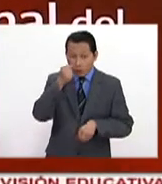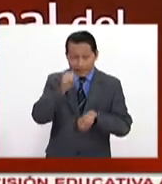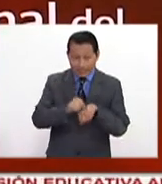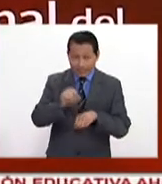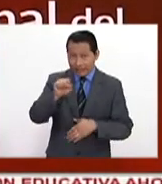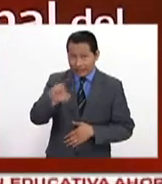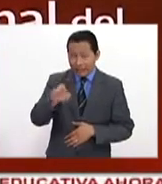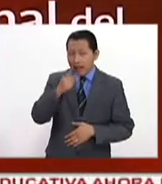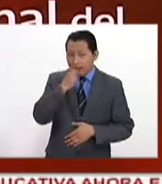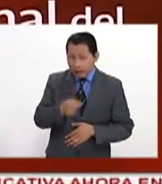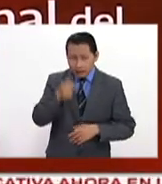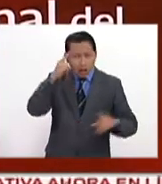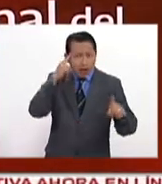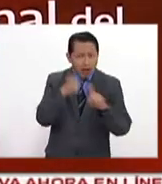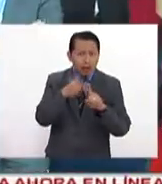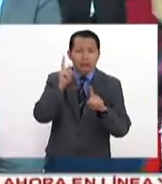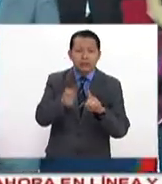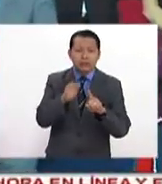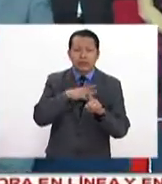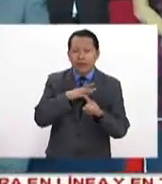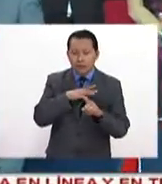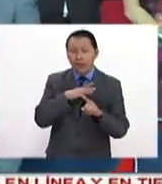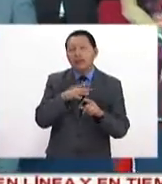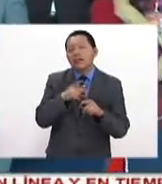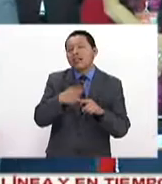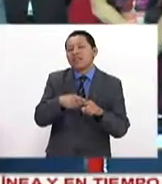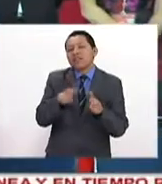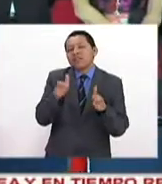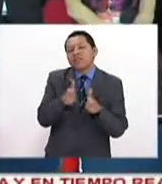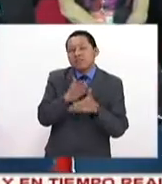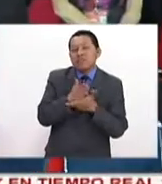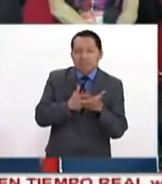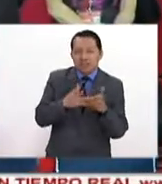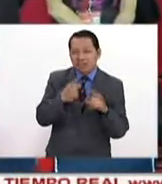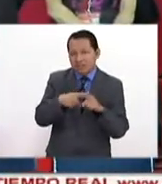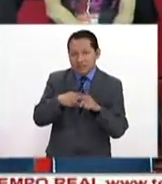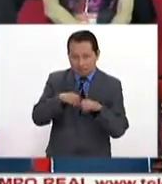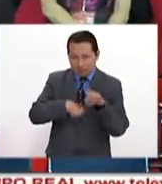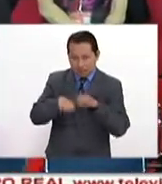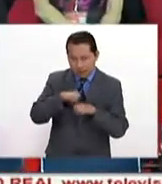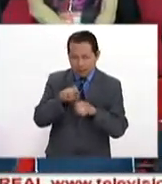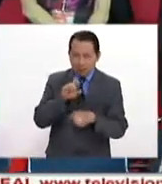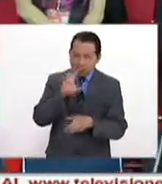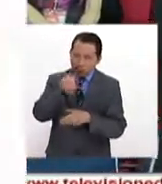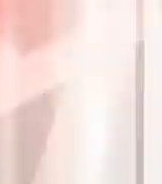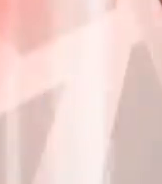los principales retos es incorporar a las pequeñas y medianas empresas a las cadenas de valor.